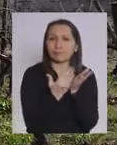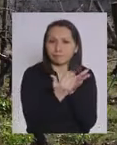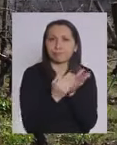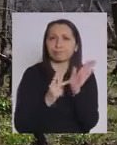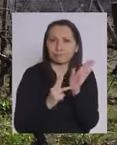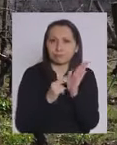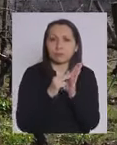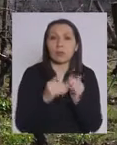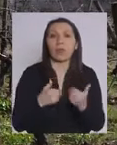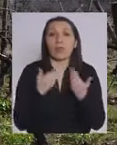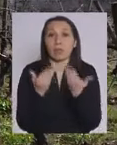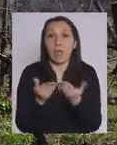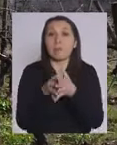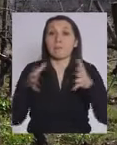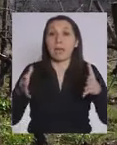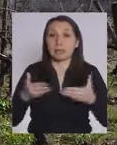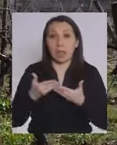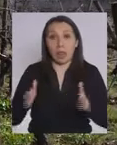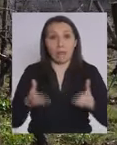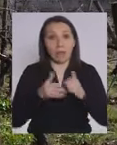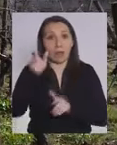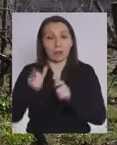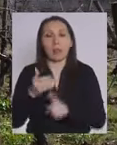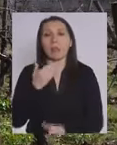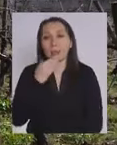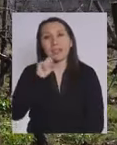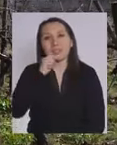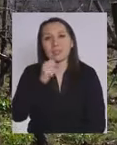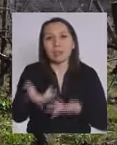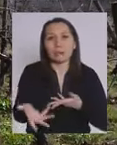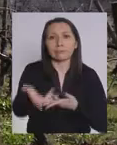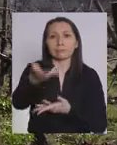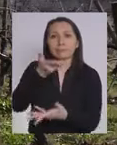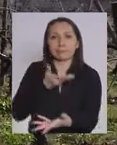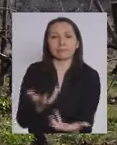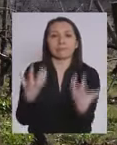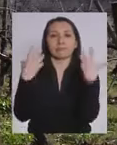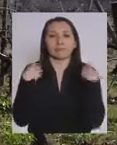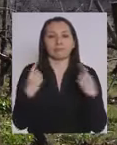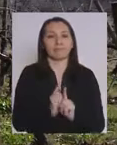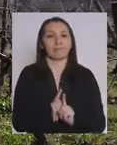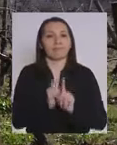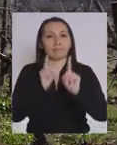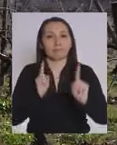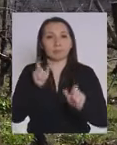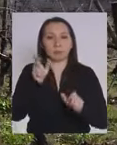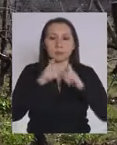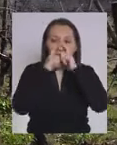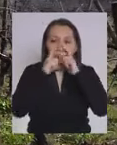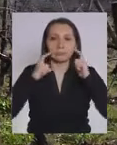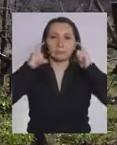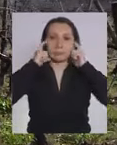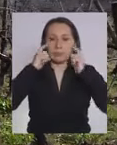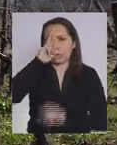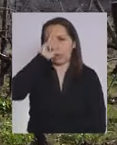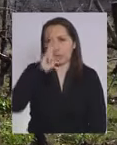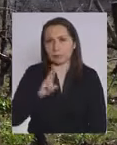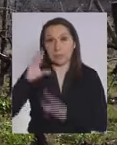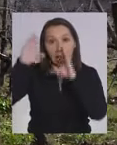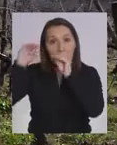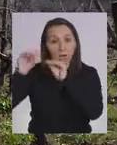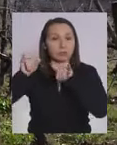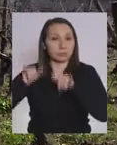da más libertad a las personas también requiere mayor responsabilidad distanciamiento físico mascarilla respetar el toque